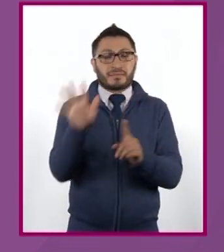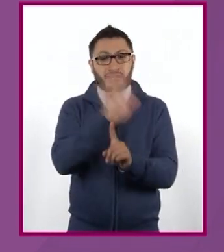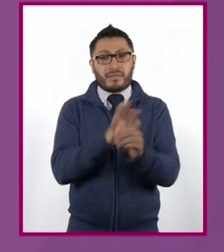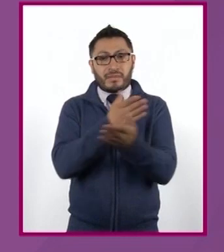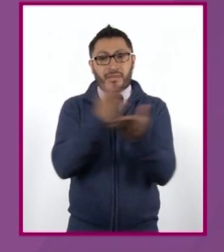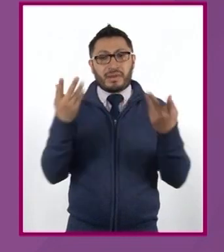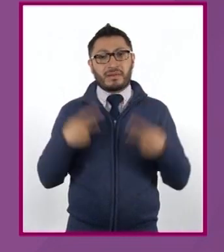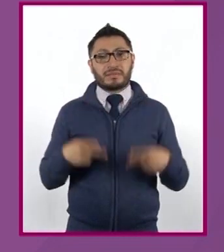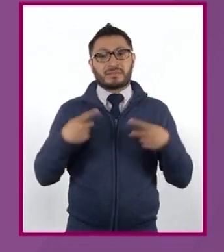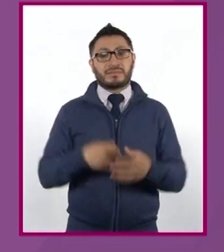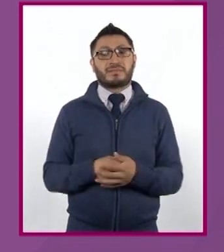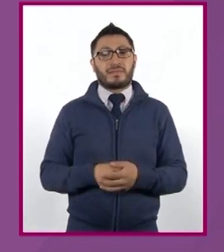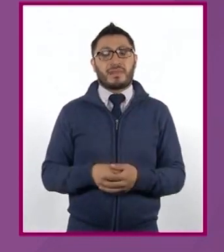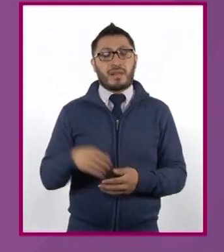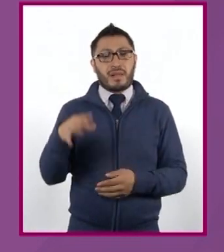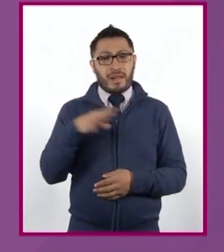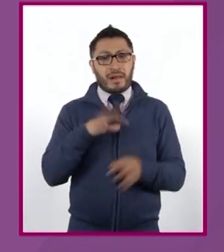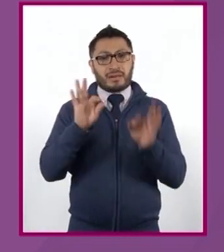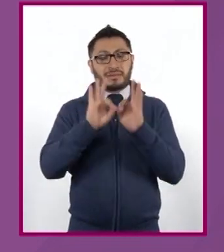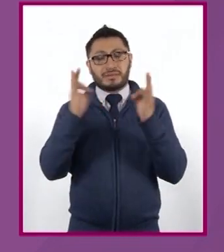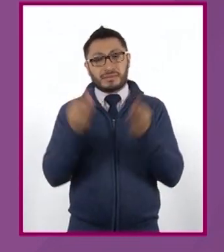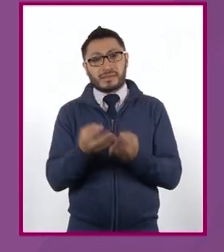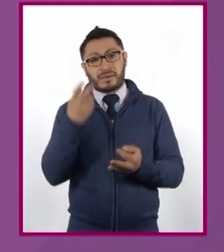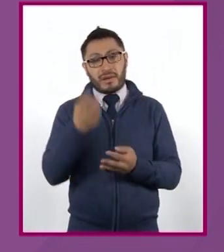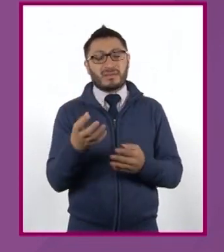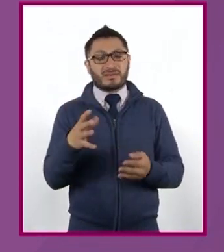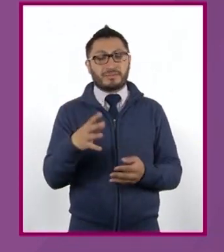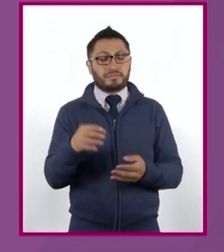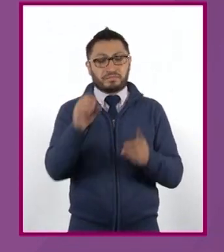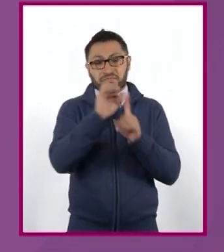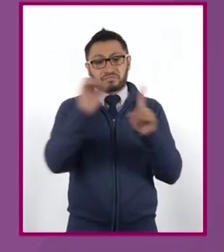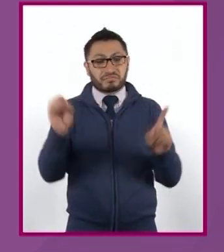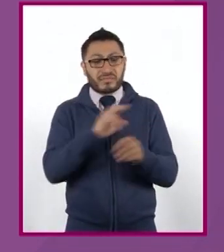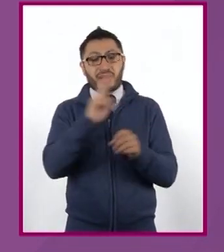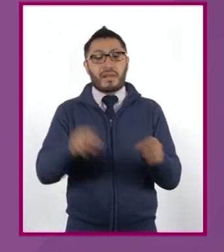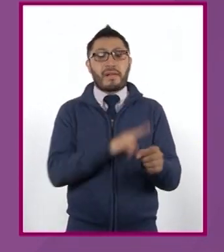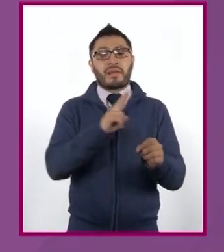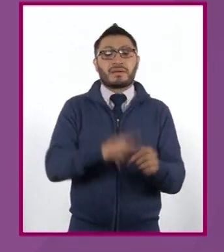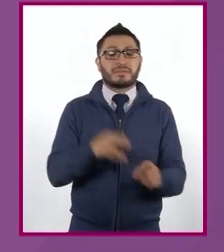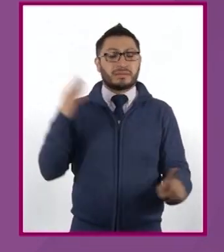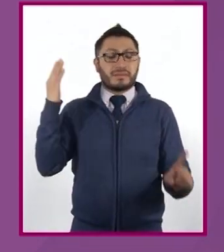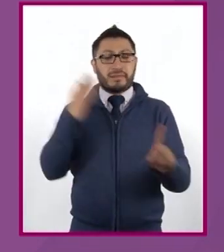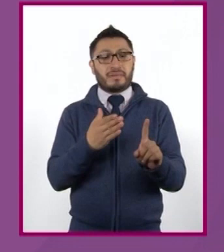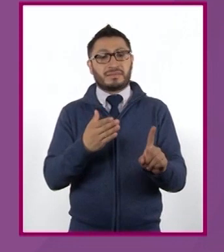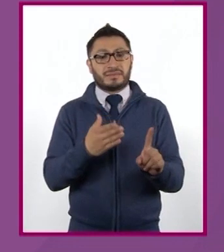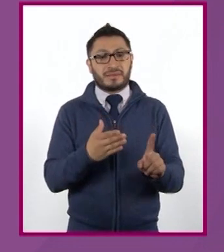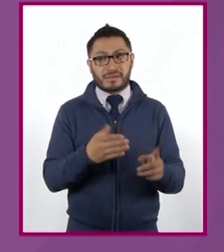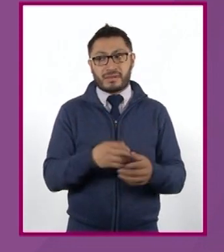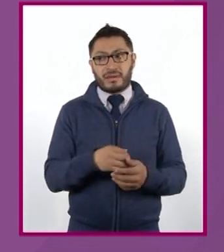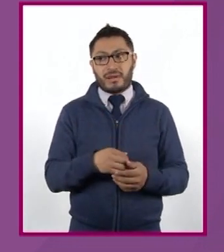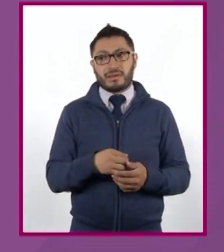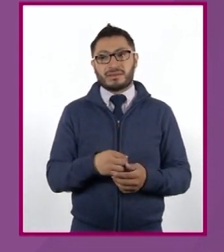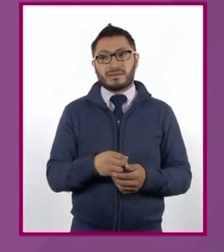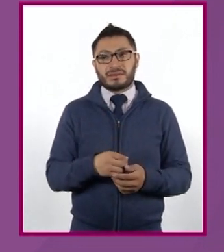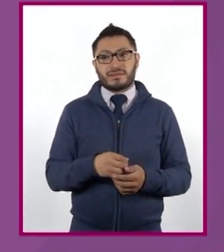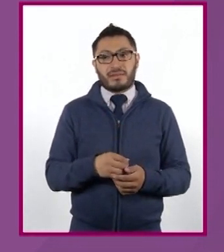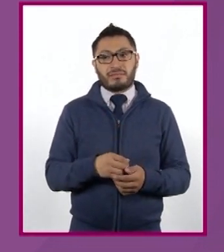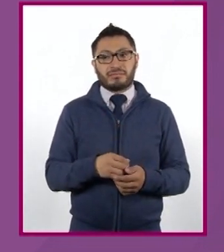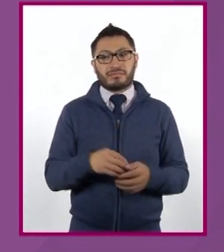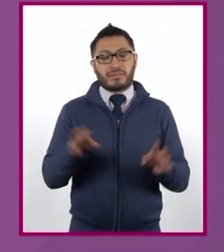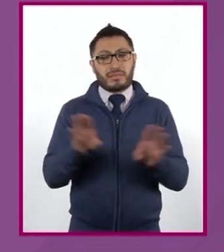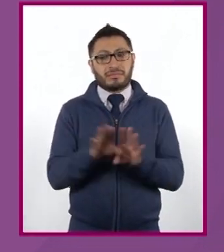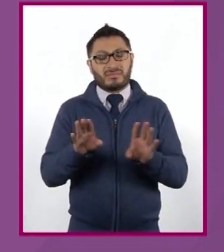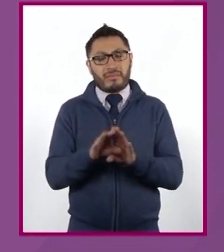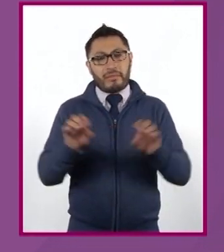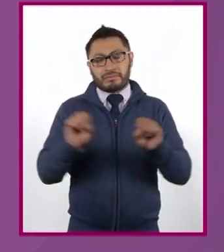lector. Estas estrategias plantean un orden natural, ya que buscan que se liguen de una manera